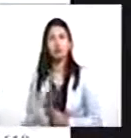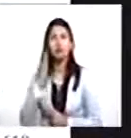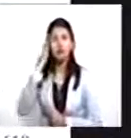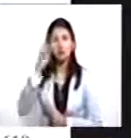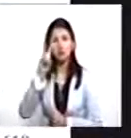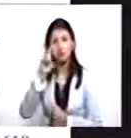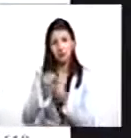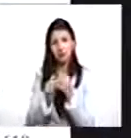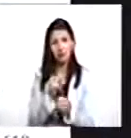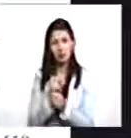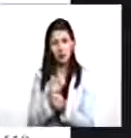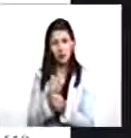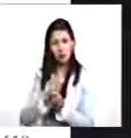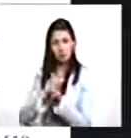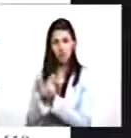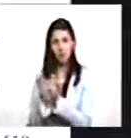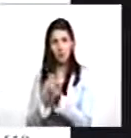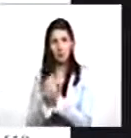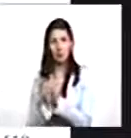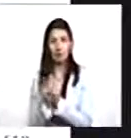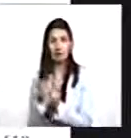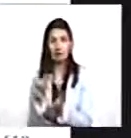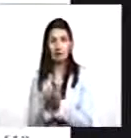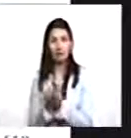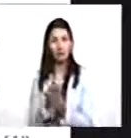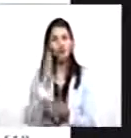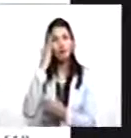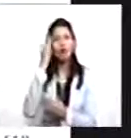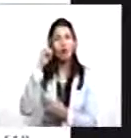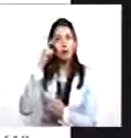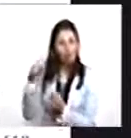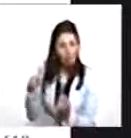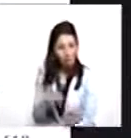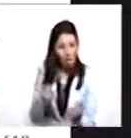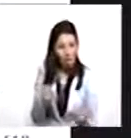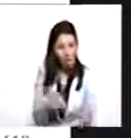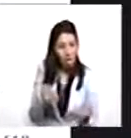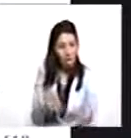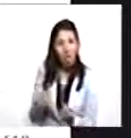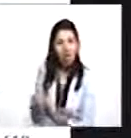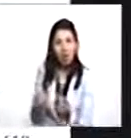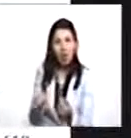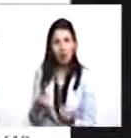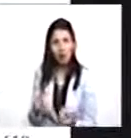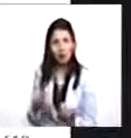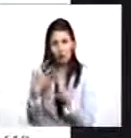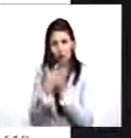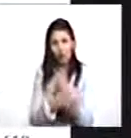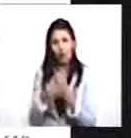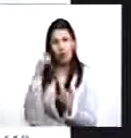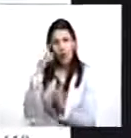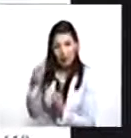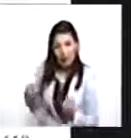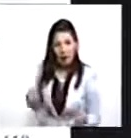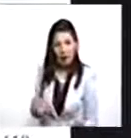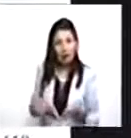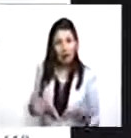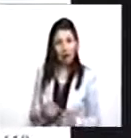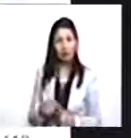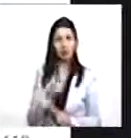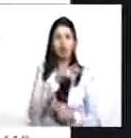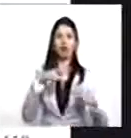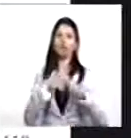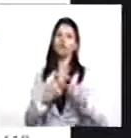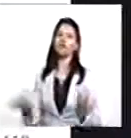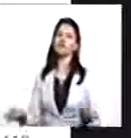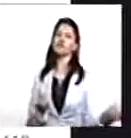7 años se deberían estar eliminando todos esos subsidios, que además son para todo el país y que Electricaribe casi que se ha